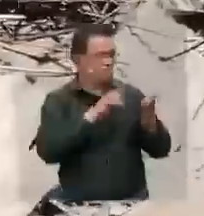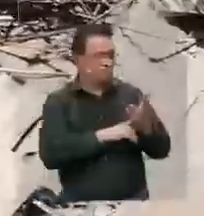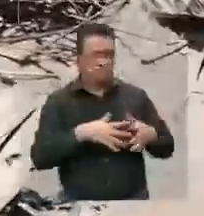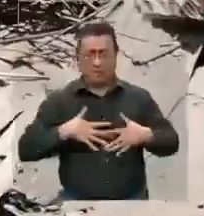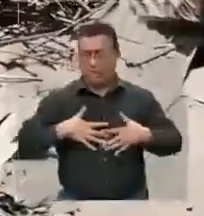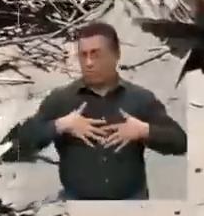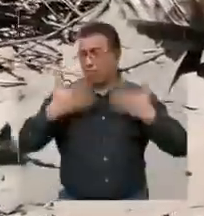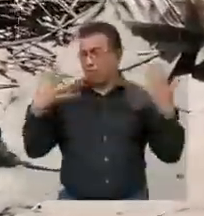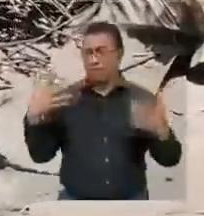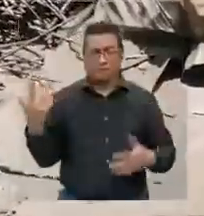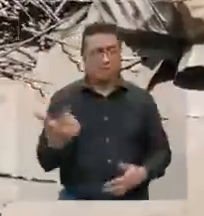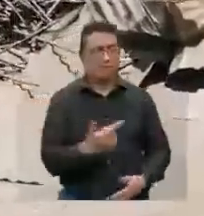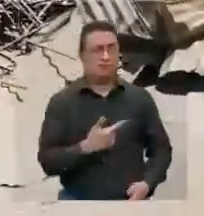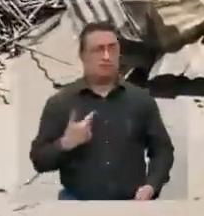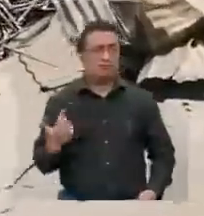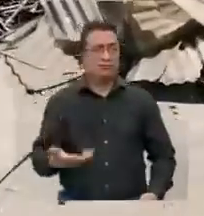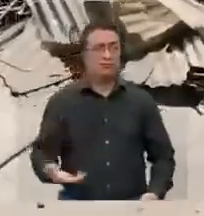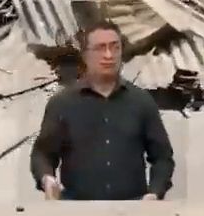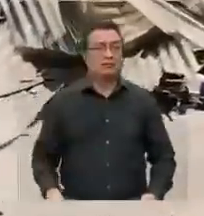asco.